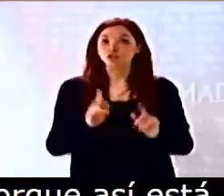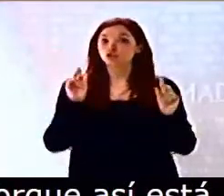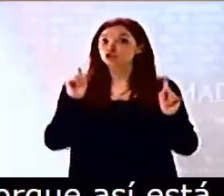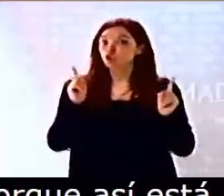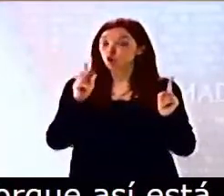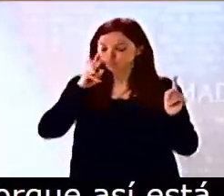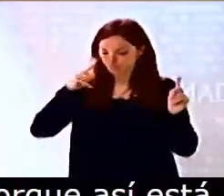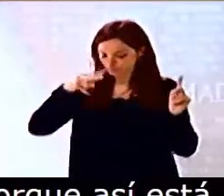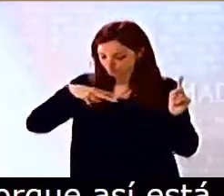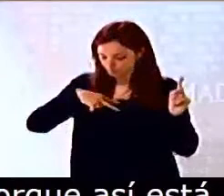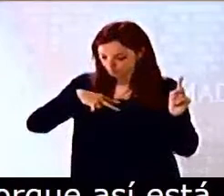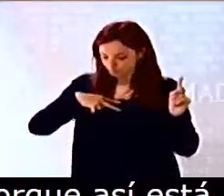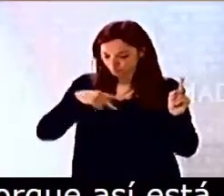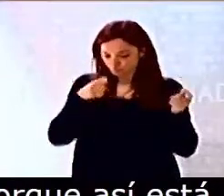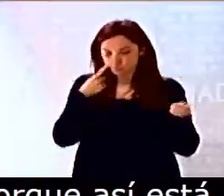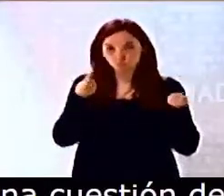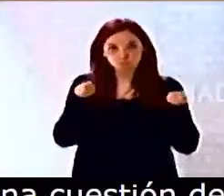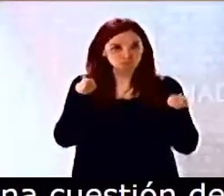autovigilancia